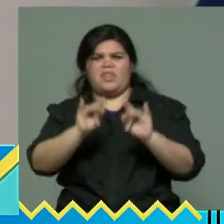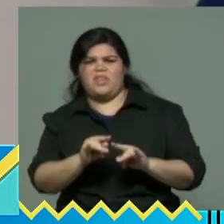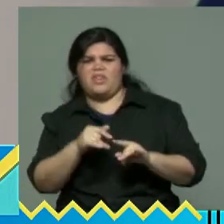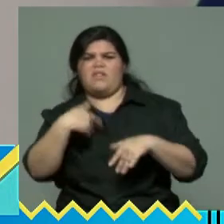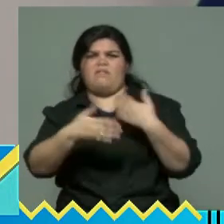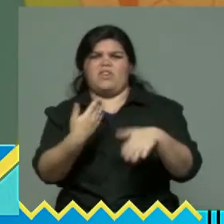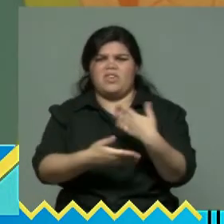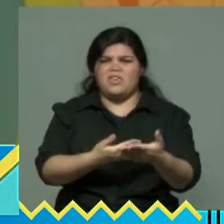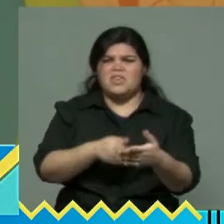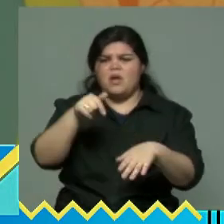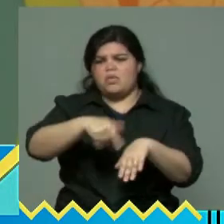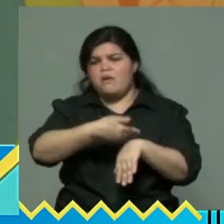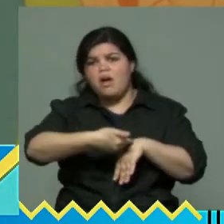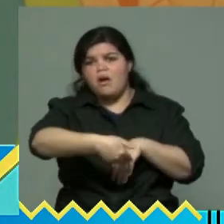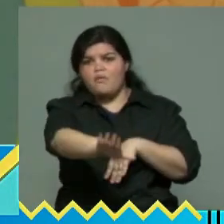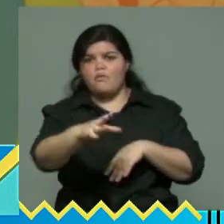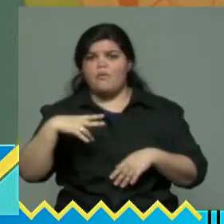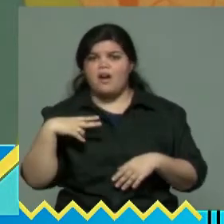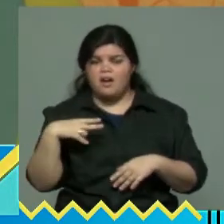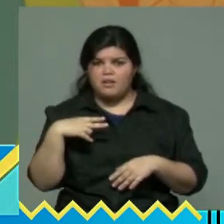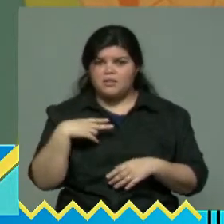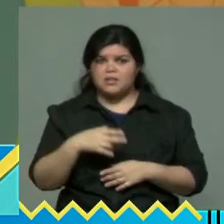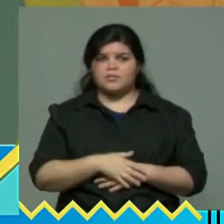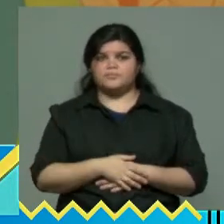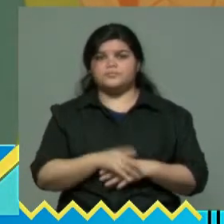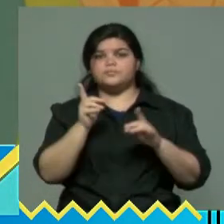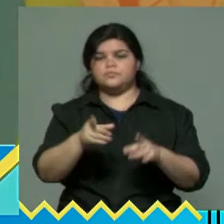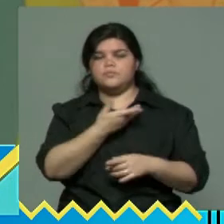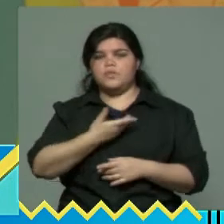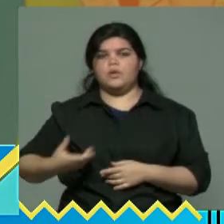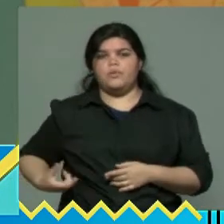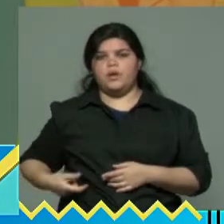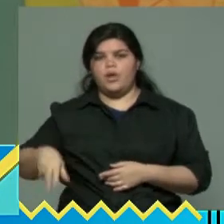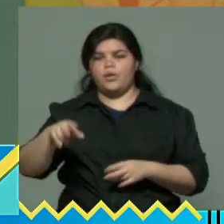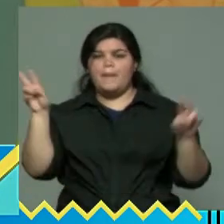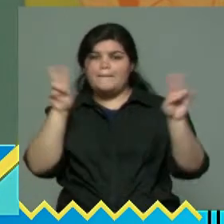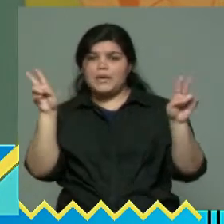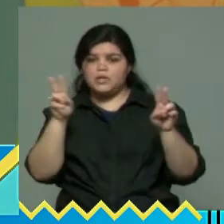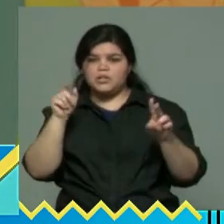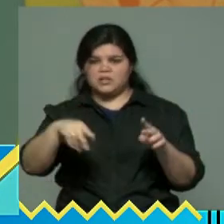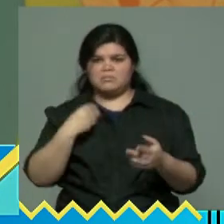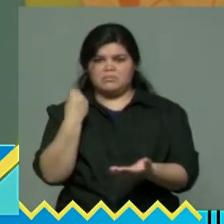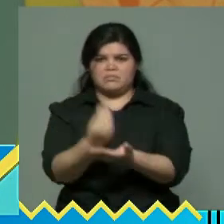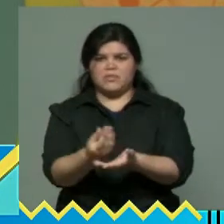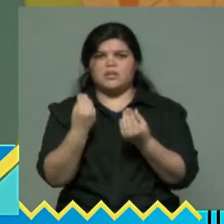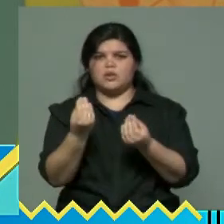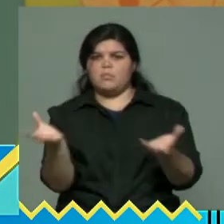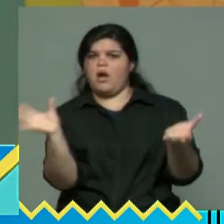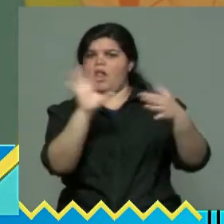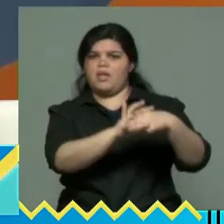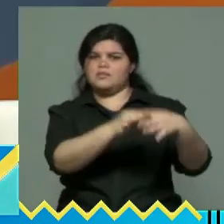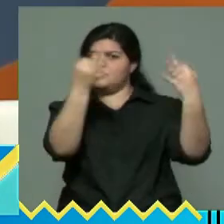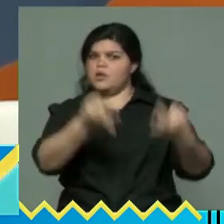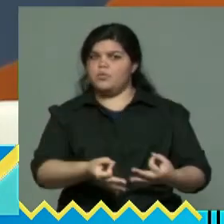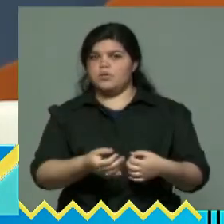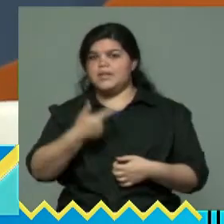poder. No vaya a ser que hay un montón de gobernadores peronistas impresentables que esos se van a aliar con el gobierno, no te quepa la menor duda.